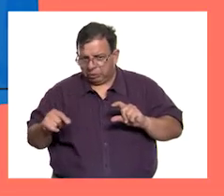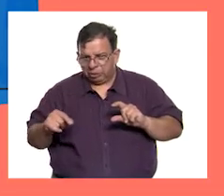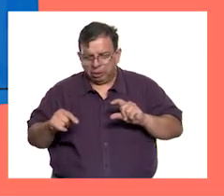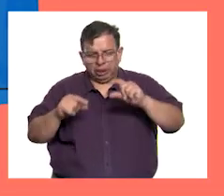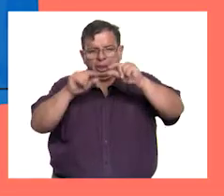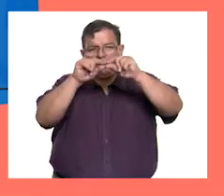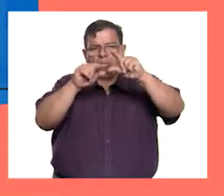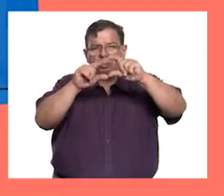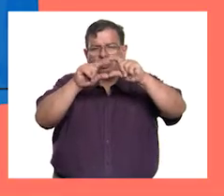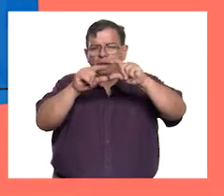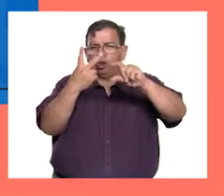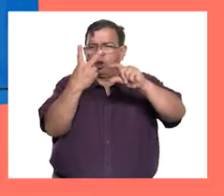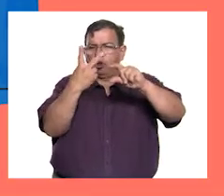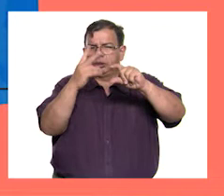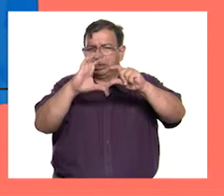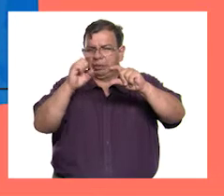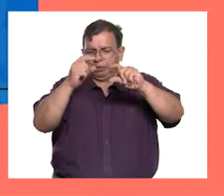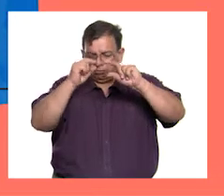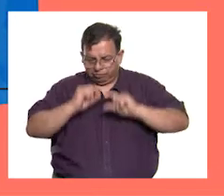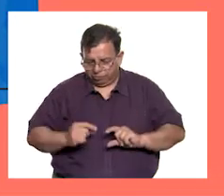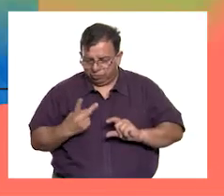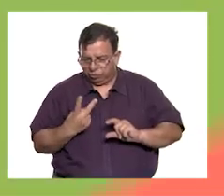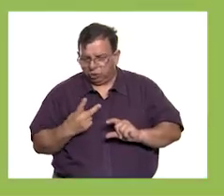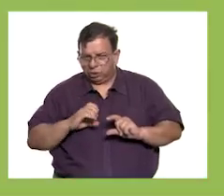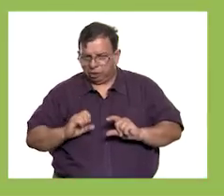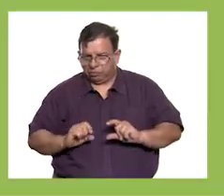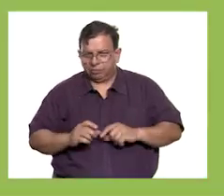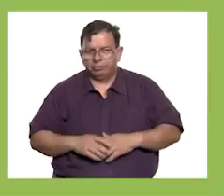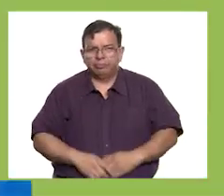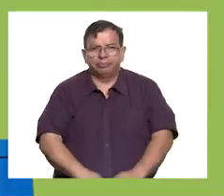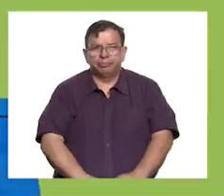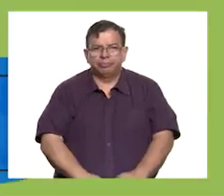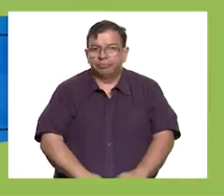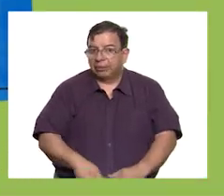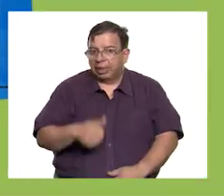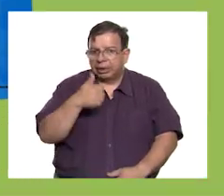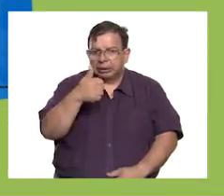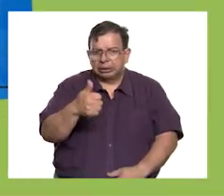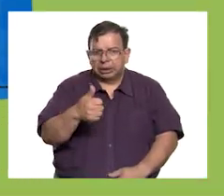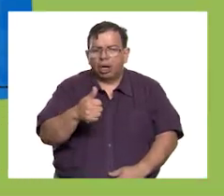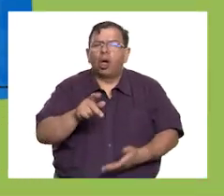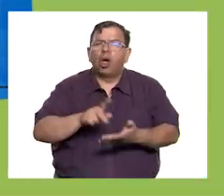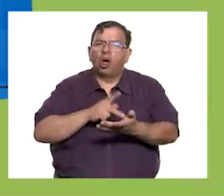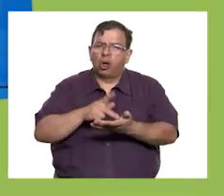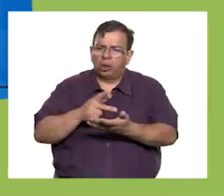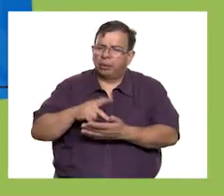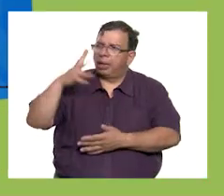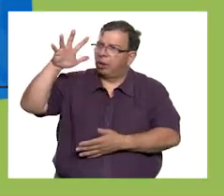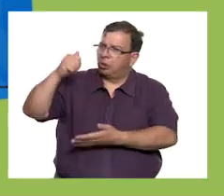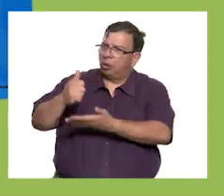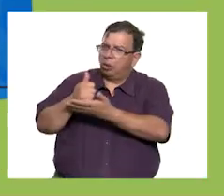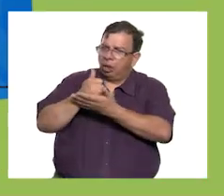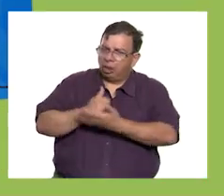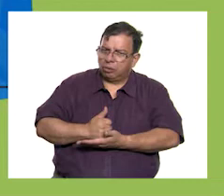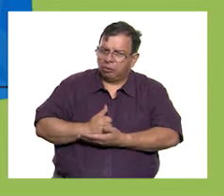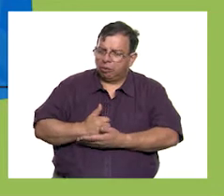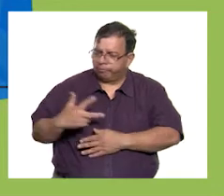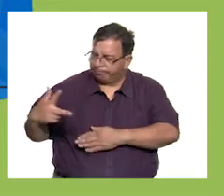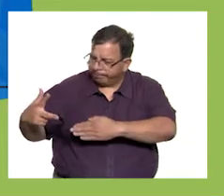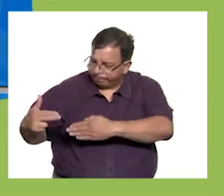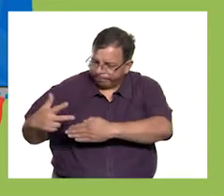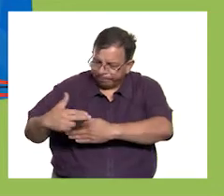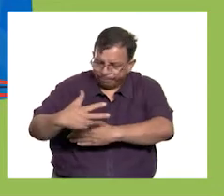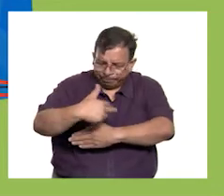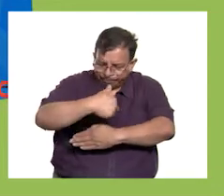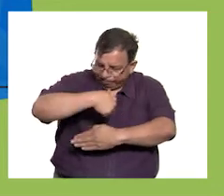2 centímetros de alto arriba y abajo. 6. Nuevamente pide ayuda a un adulto para recortar